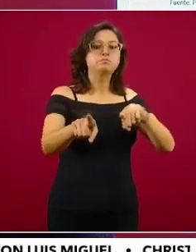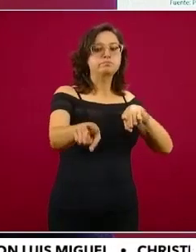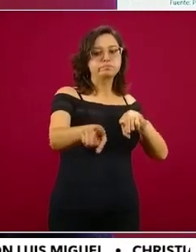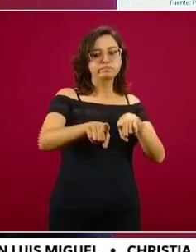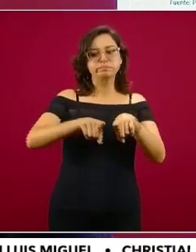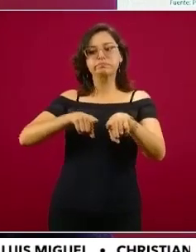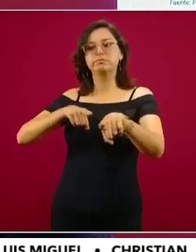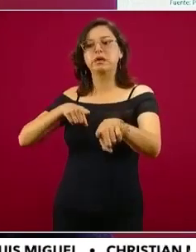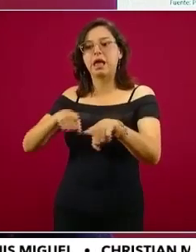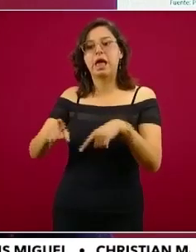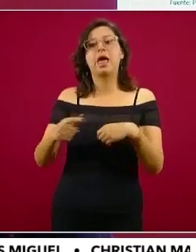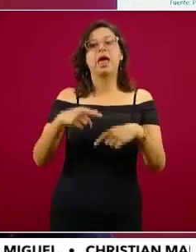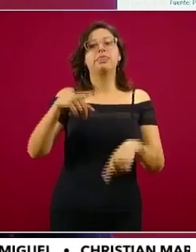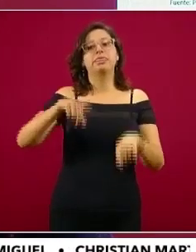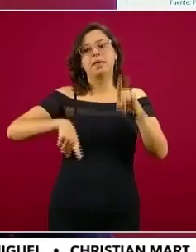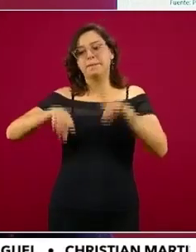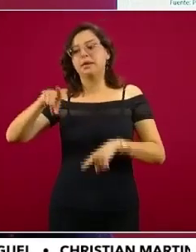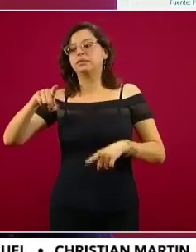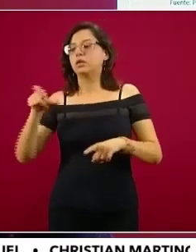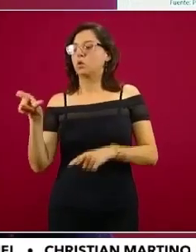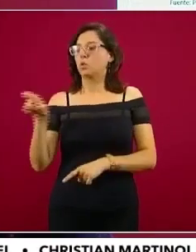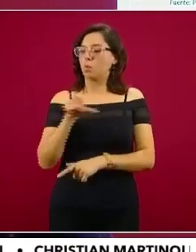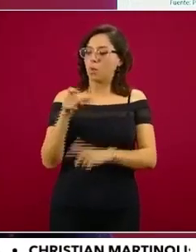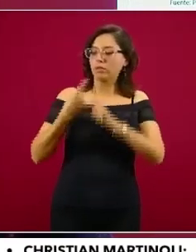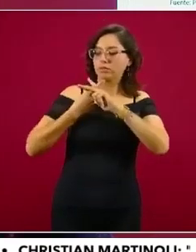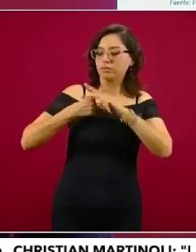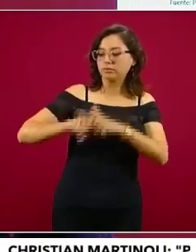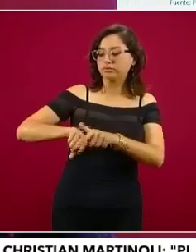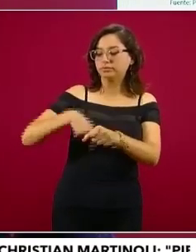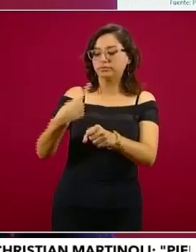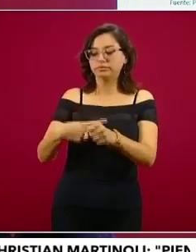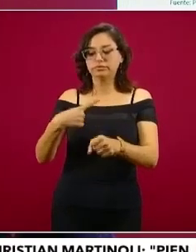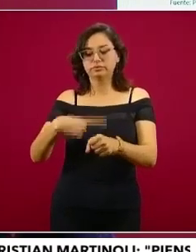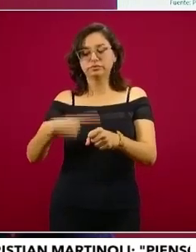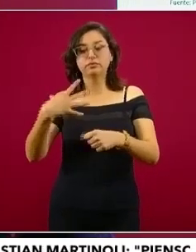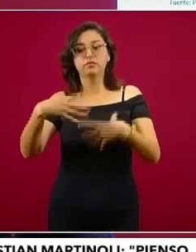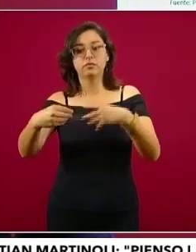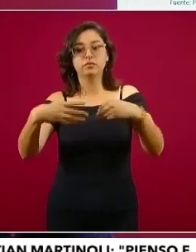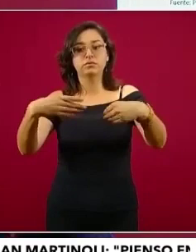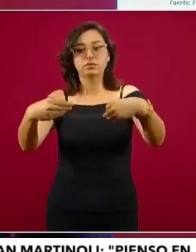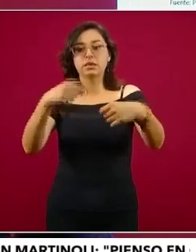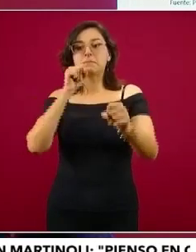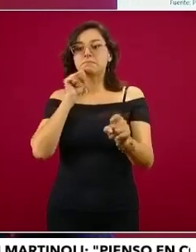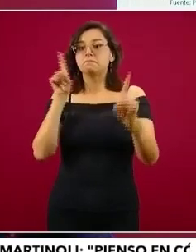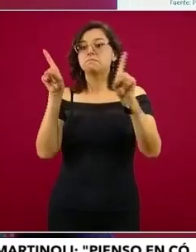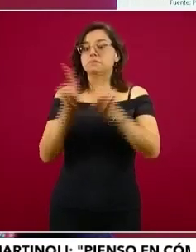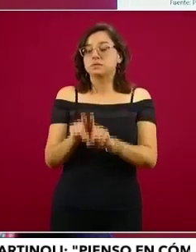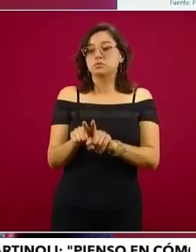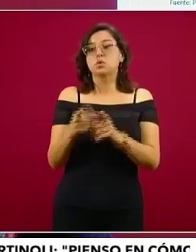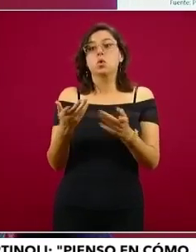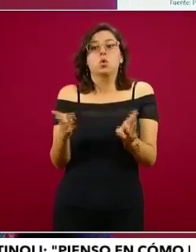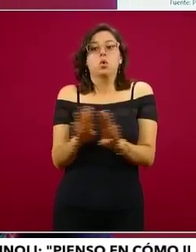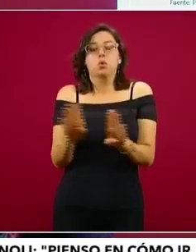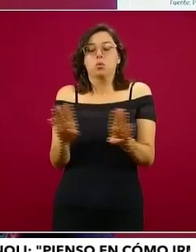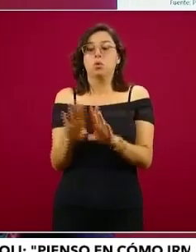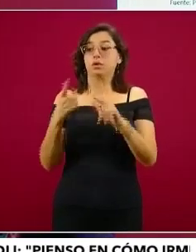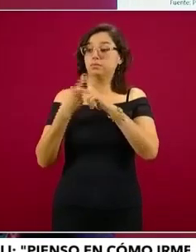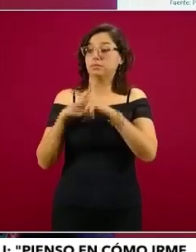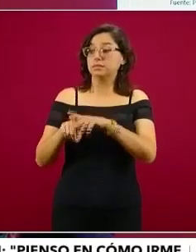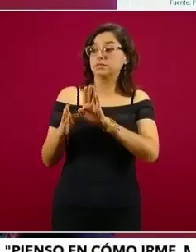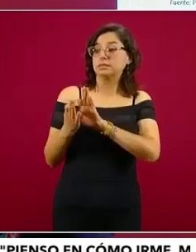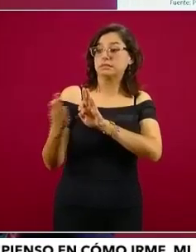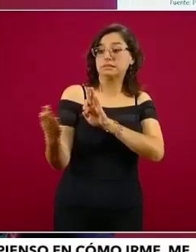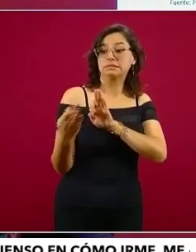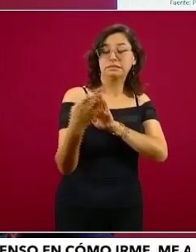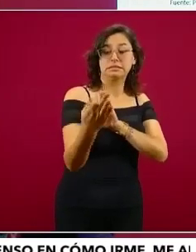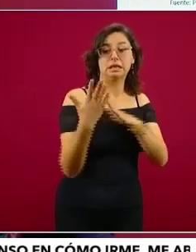de las entidades con su transmisión, cómo en su momento se aplicaron las medidas, las intervenciones de sana distancia, y